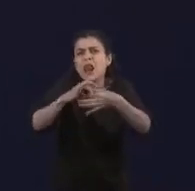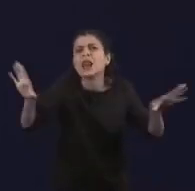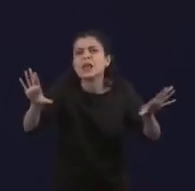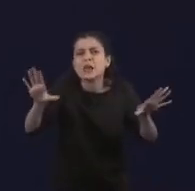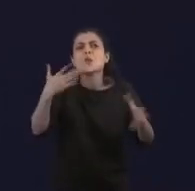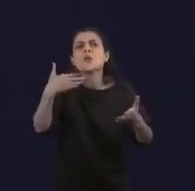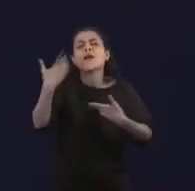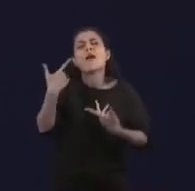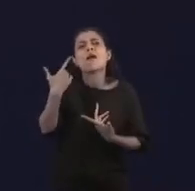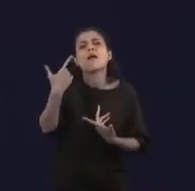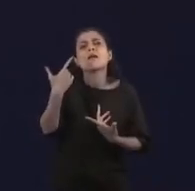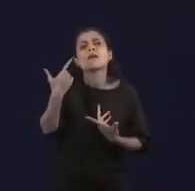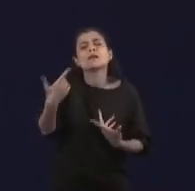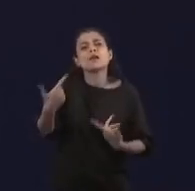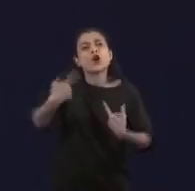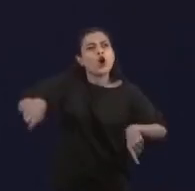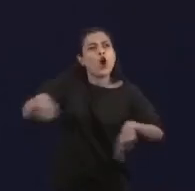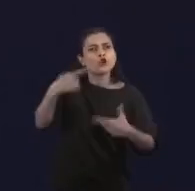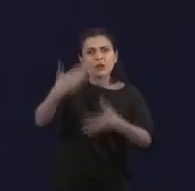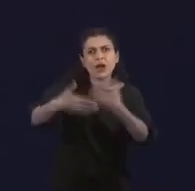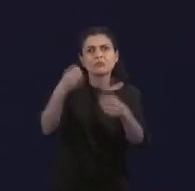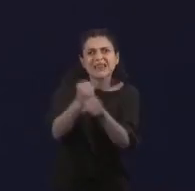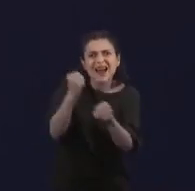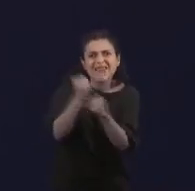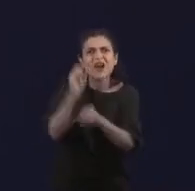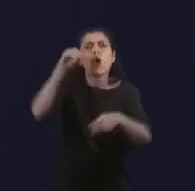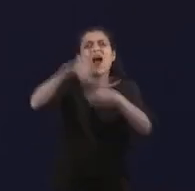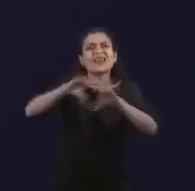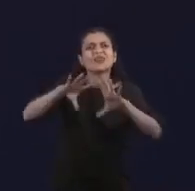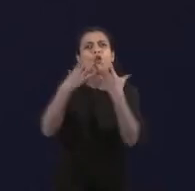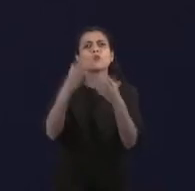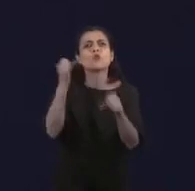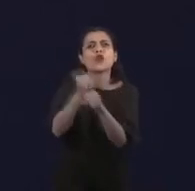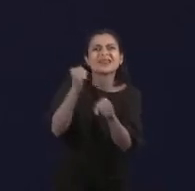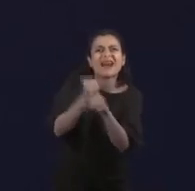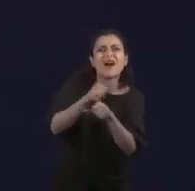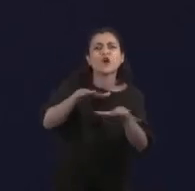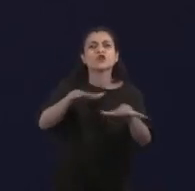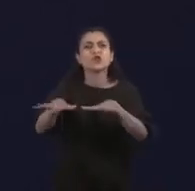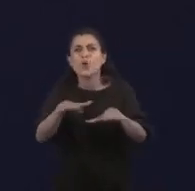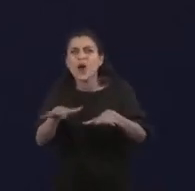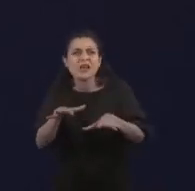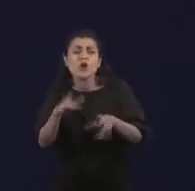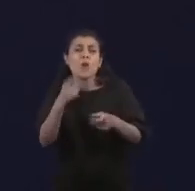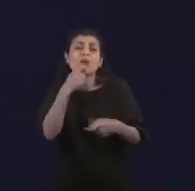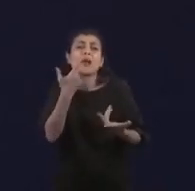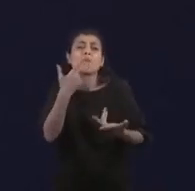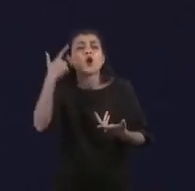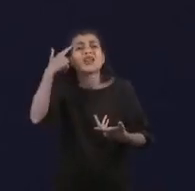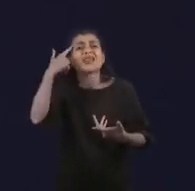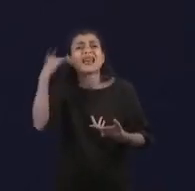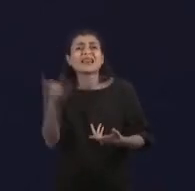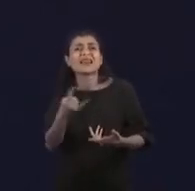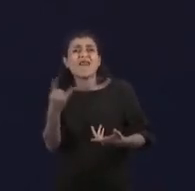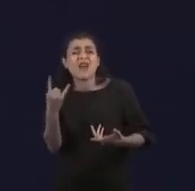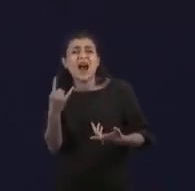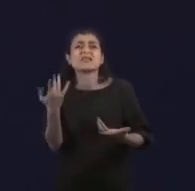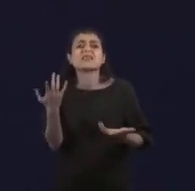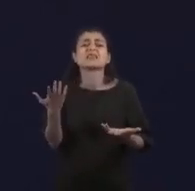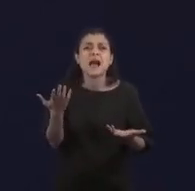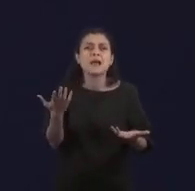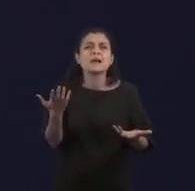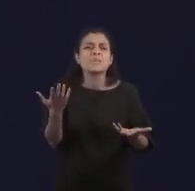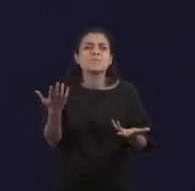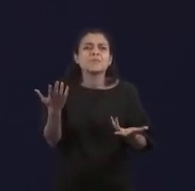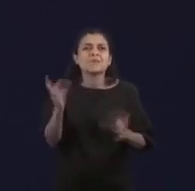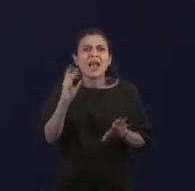tenga talento y que se pueda ubicar en un mundo diferente al que conocemos, porque en definitiva la inteligencia artificial, más allá de lo